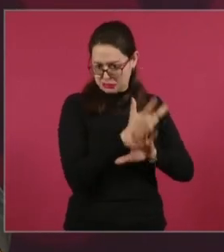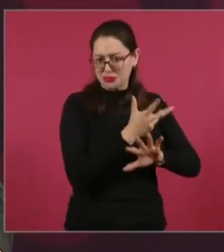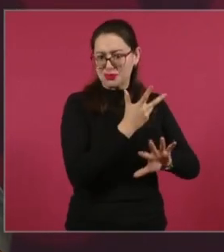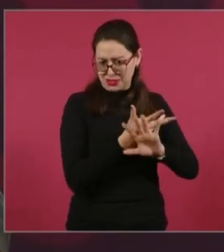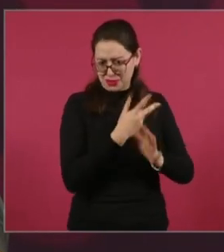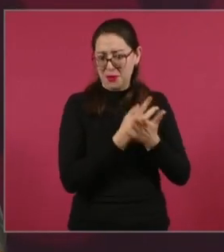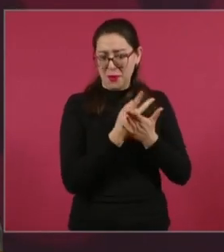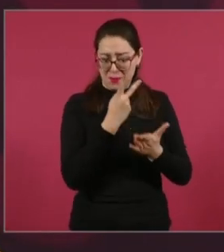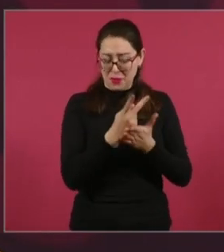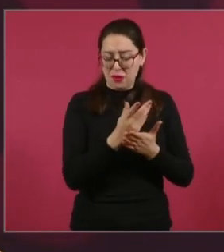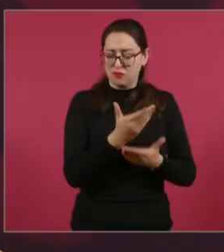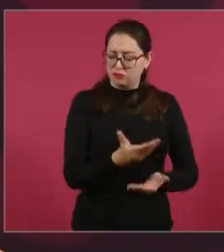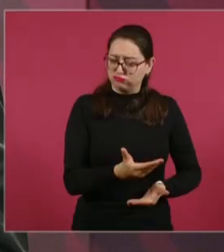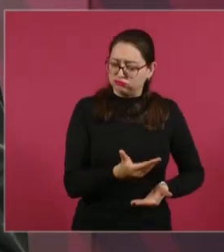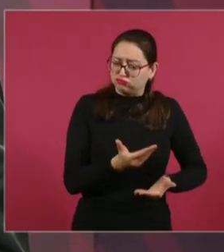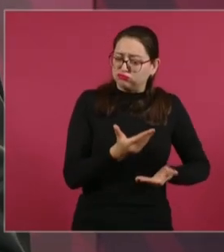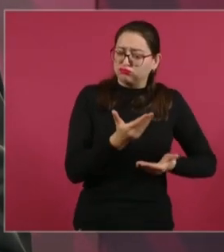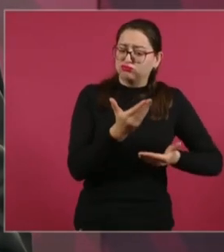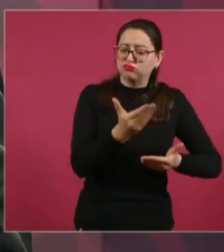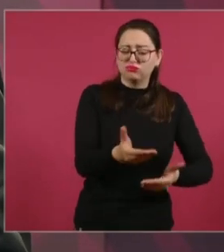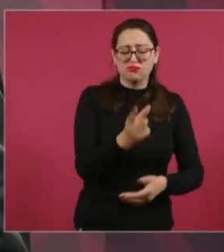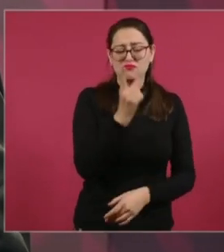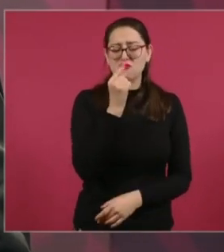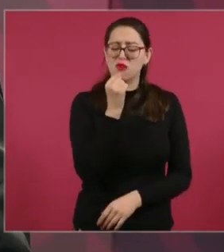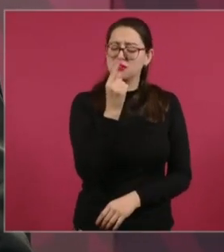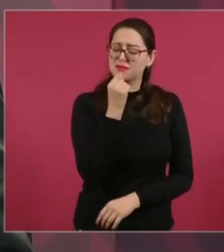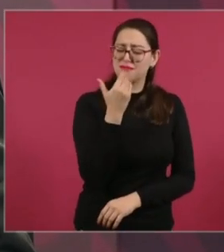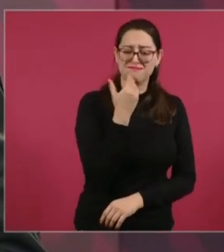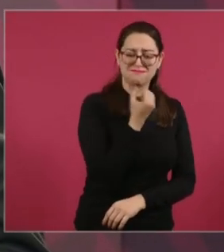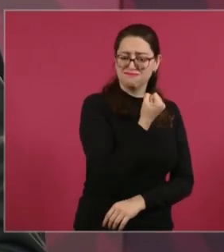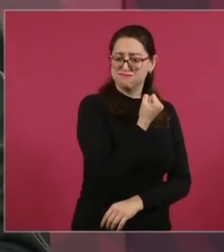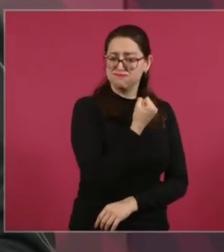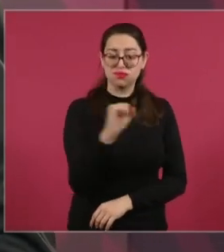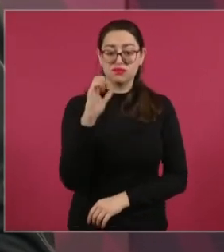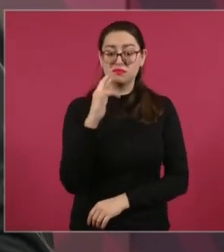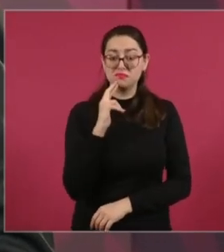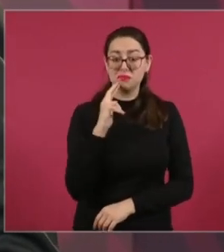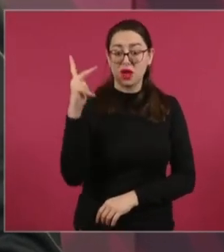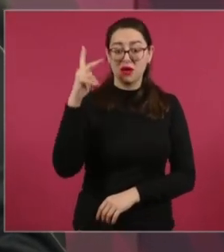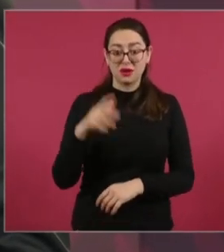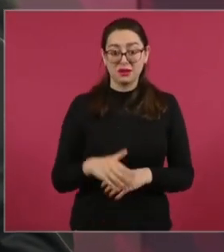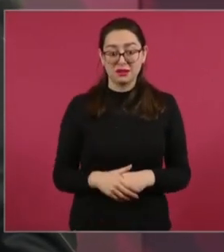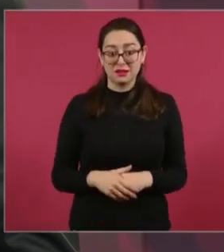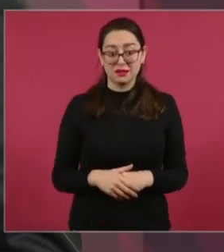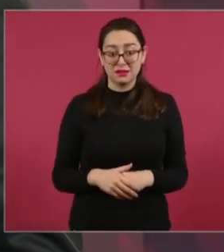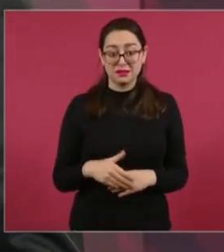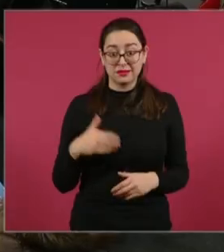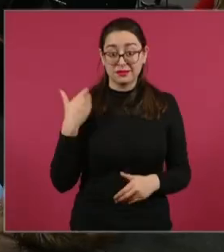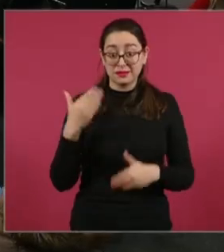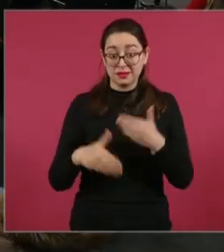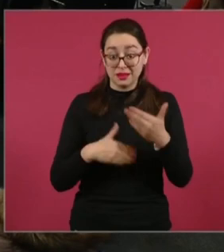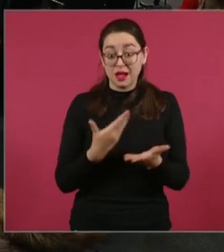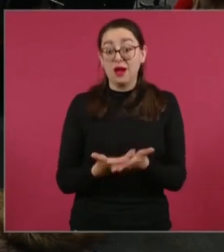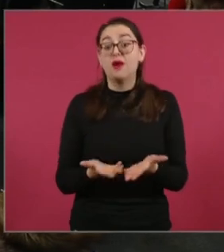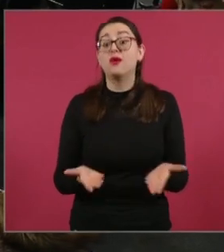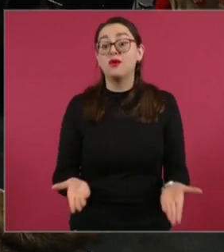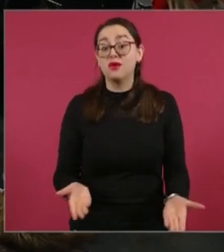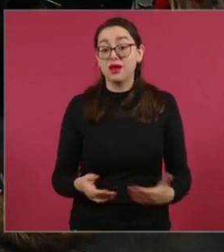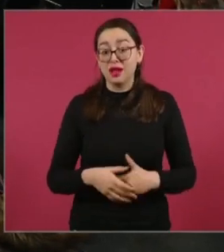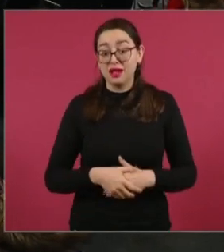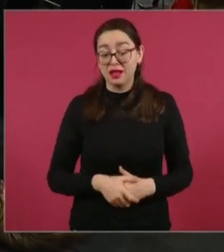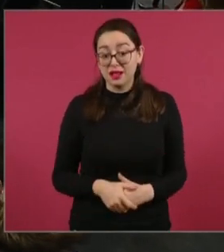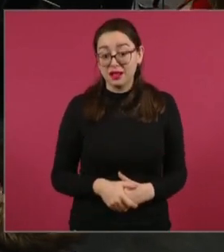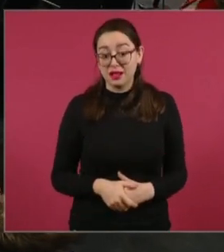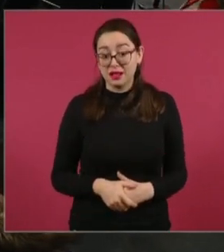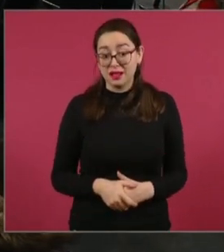le han